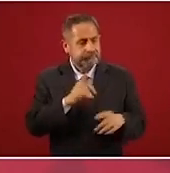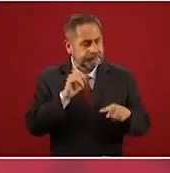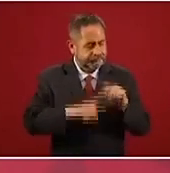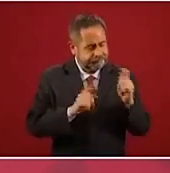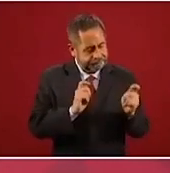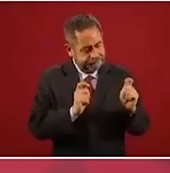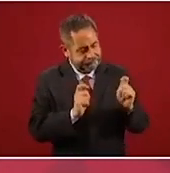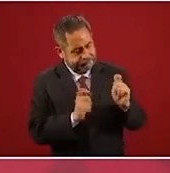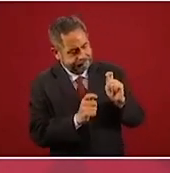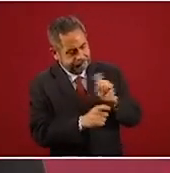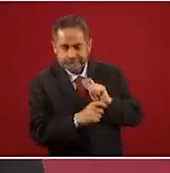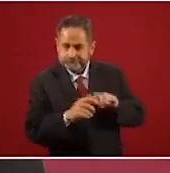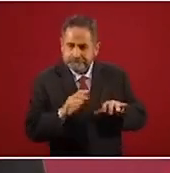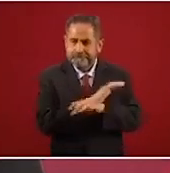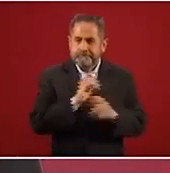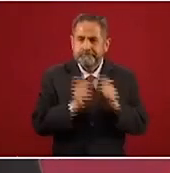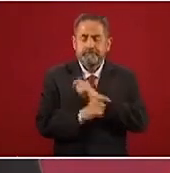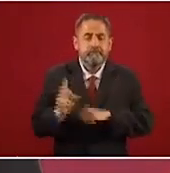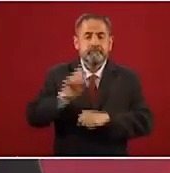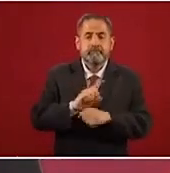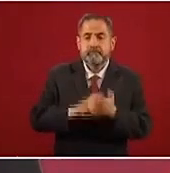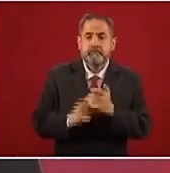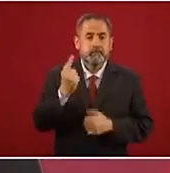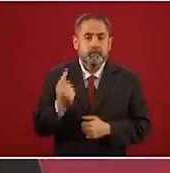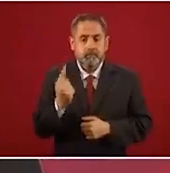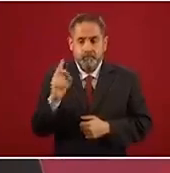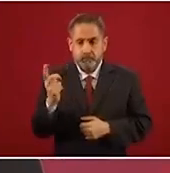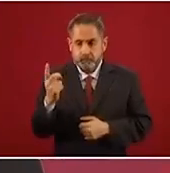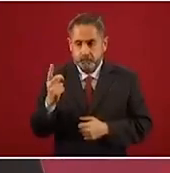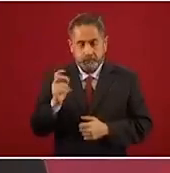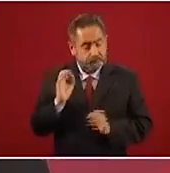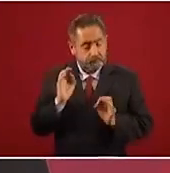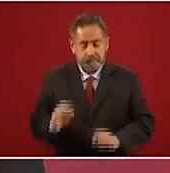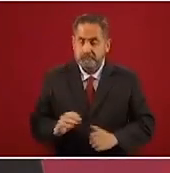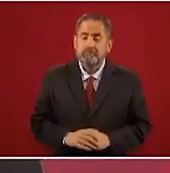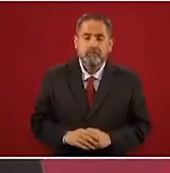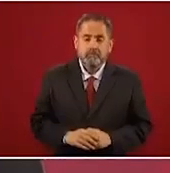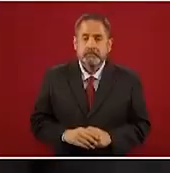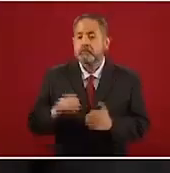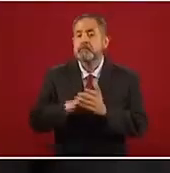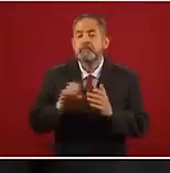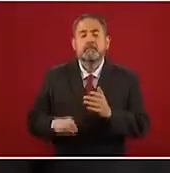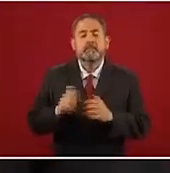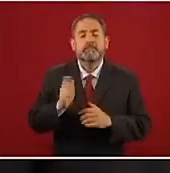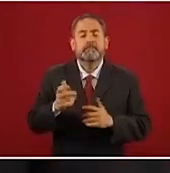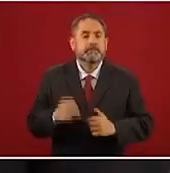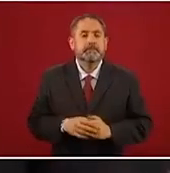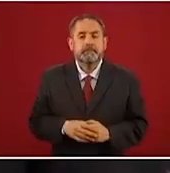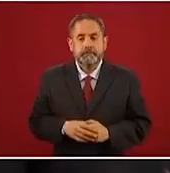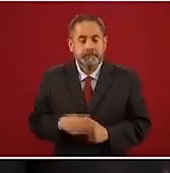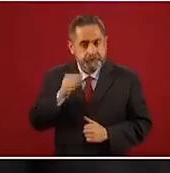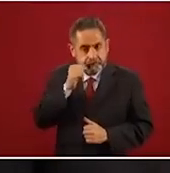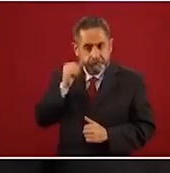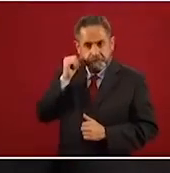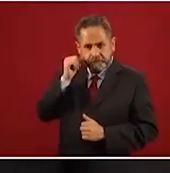transición el día 1 de diciembre. Ya, por ejemplo, ayer